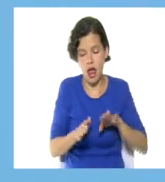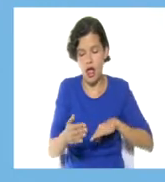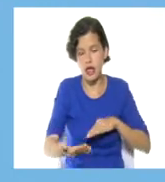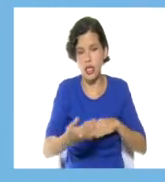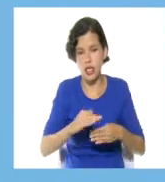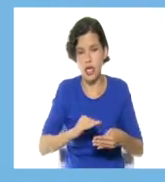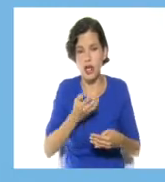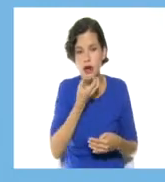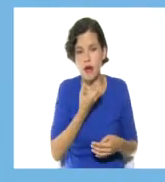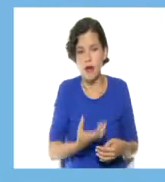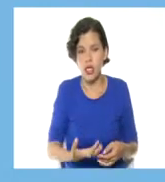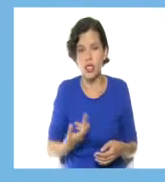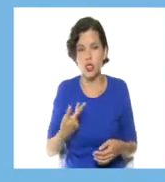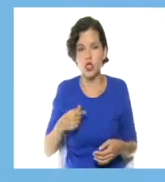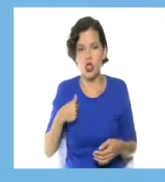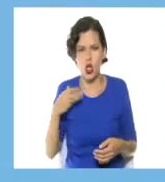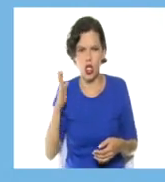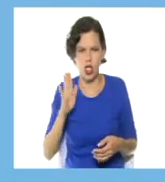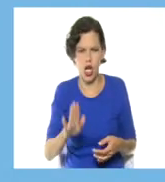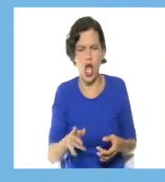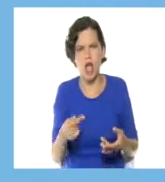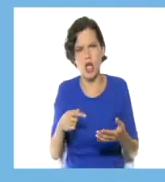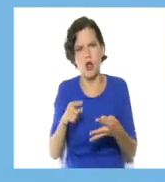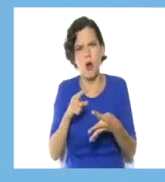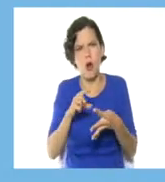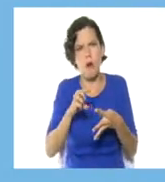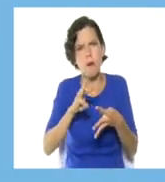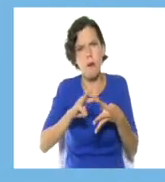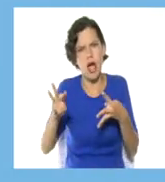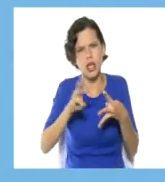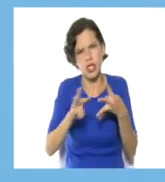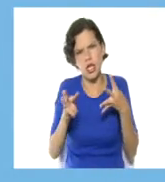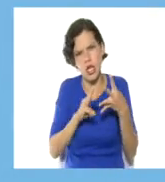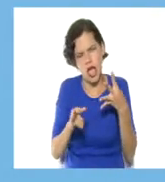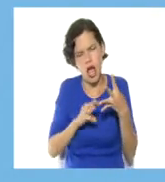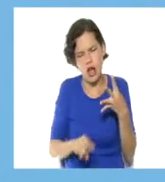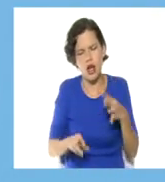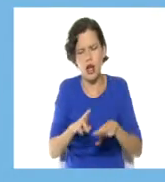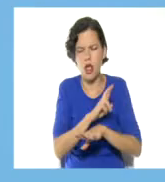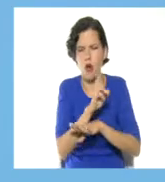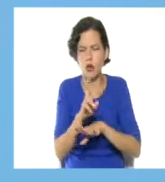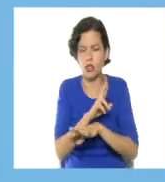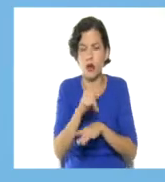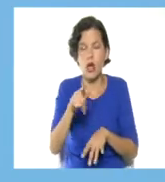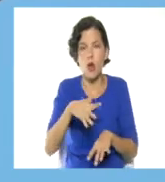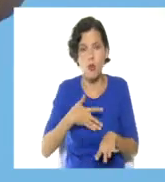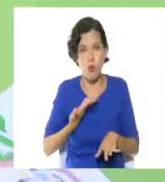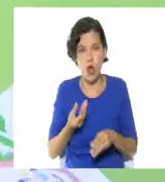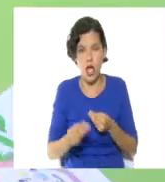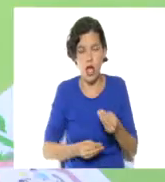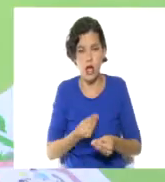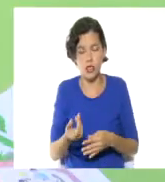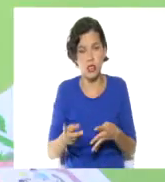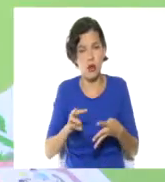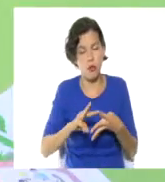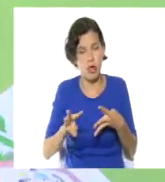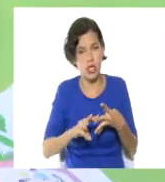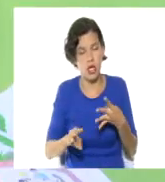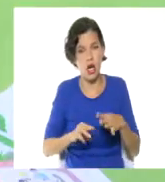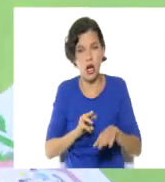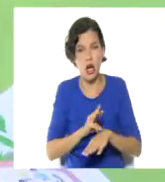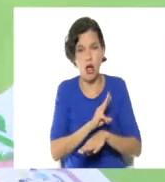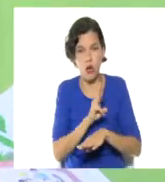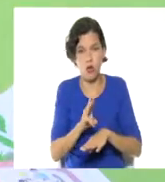mesa. Yo lo traje con material reusable. Ustedes también lo pueden hacer con material reusable o lo pueden hacer con otro material.